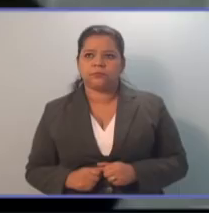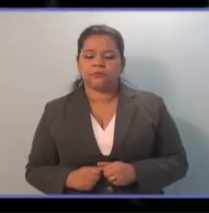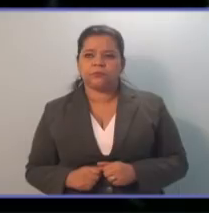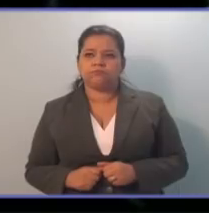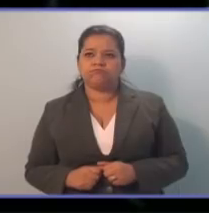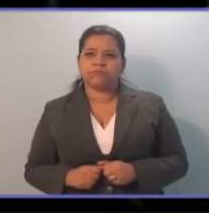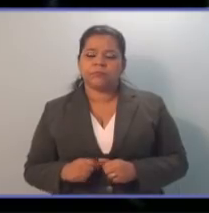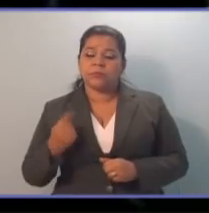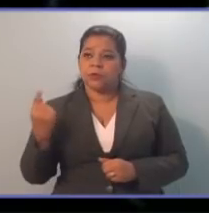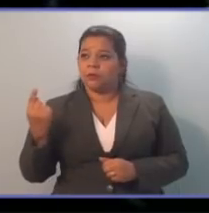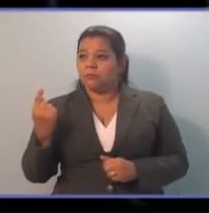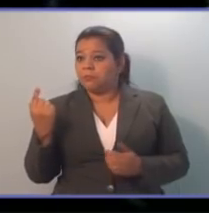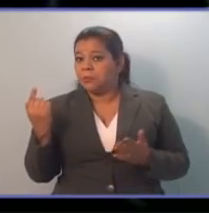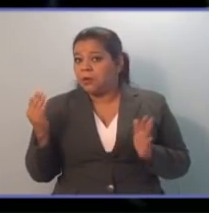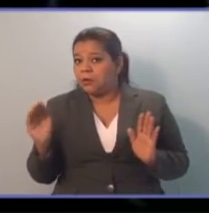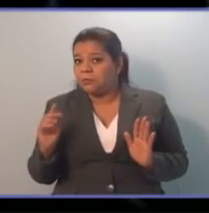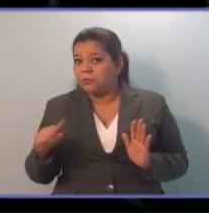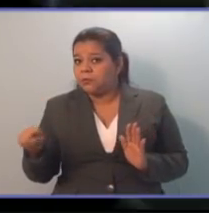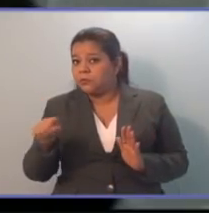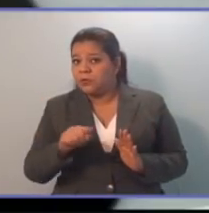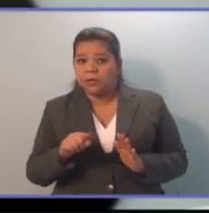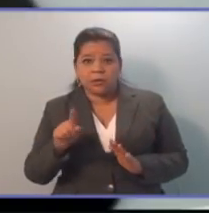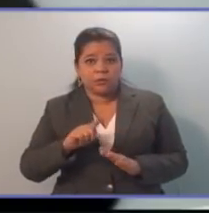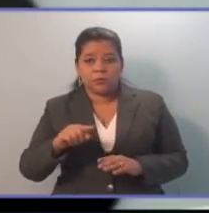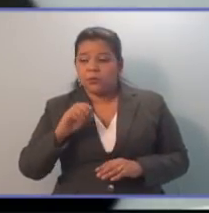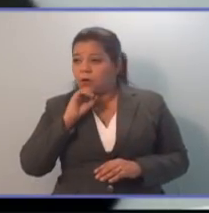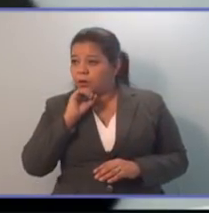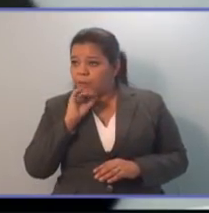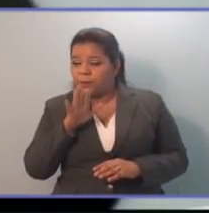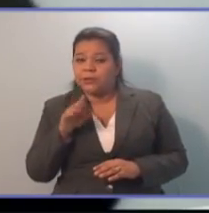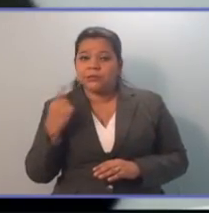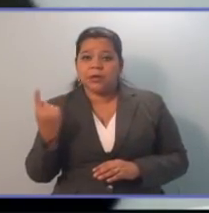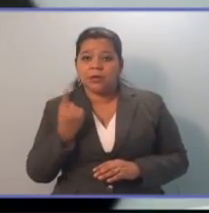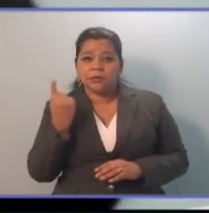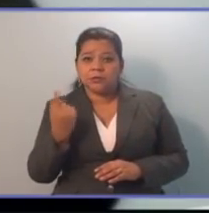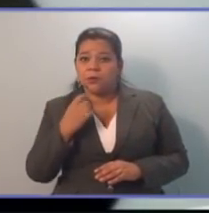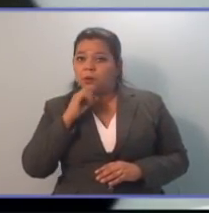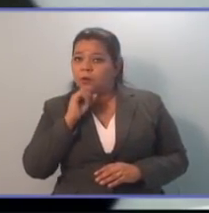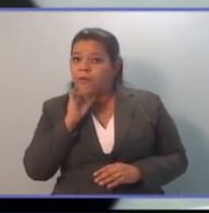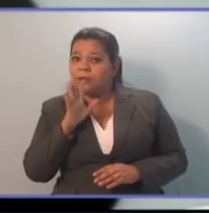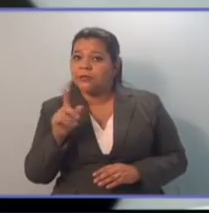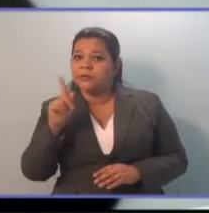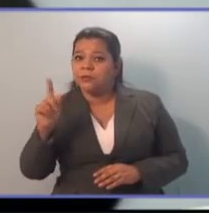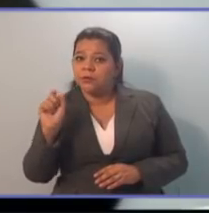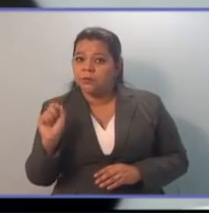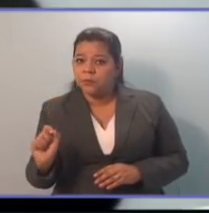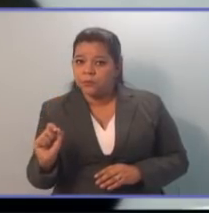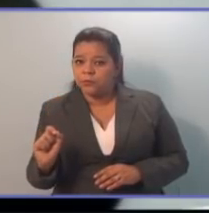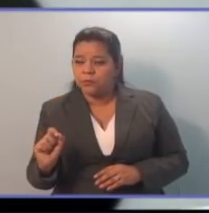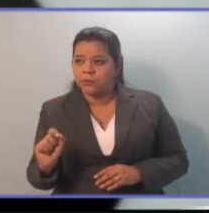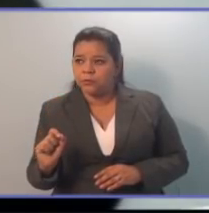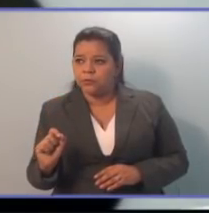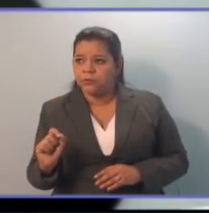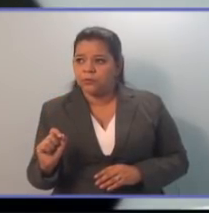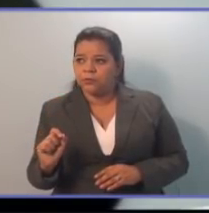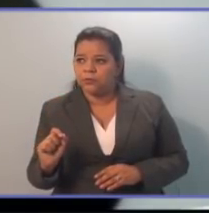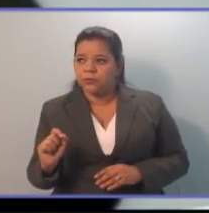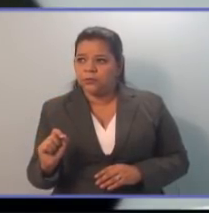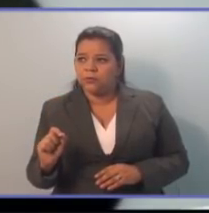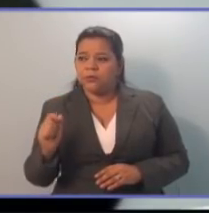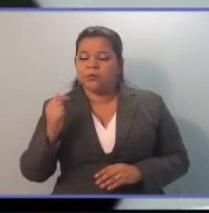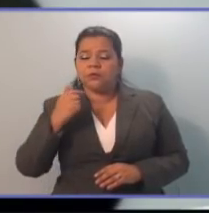Pero solo si a ustedes no les satisface mi respuesta, yo solamente voy a entrar en un punto que sí